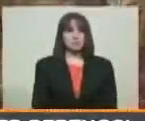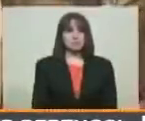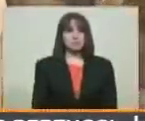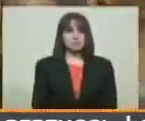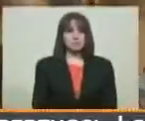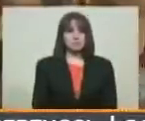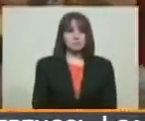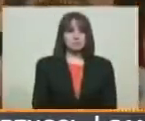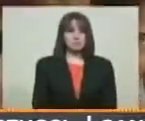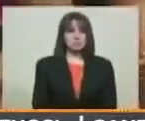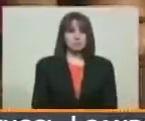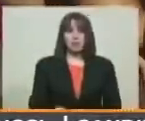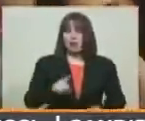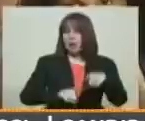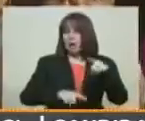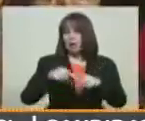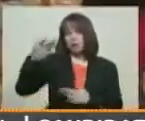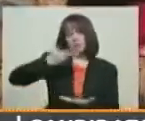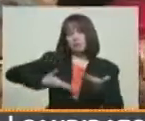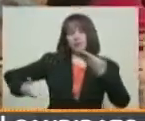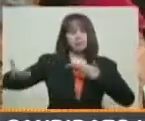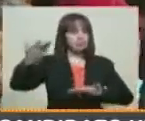La cosa es dando y dando, ¿verdad?